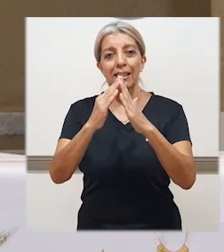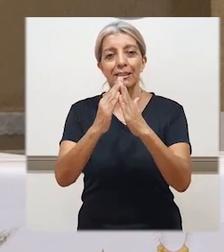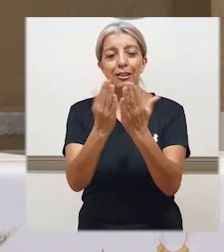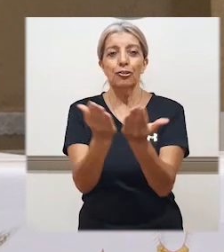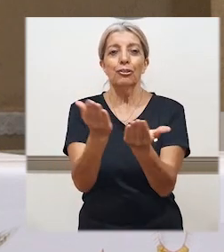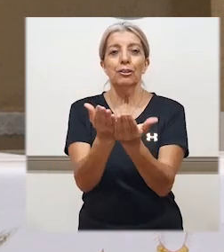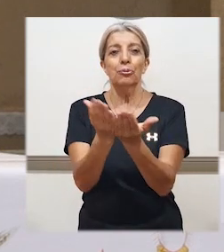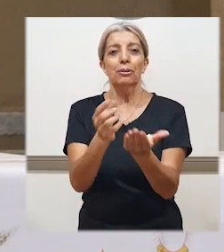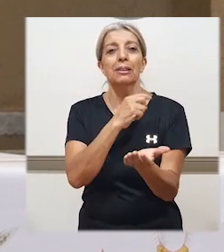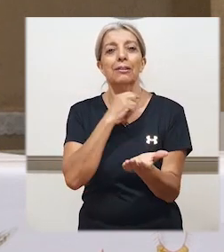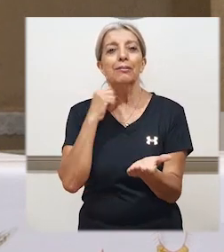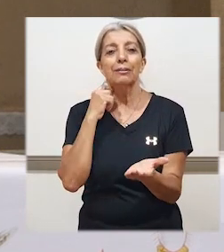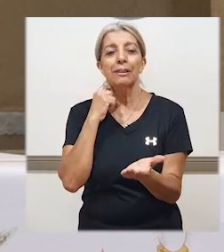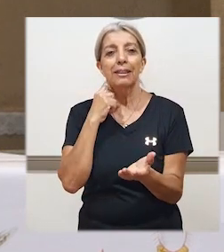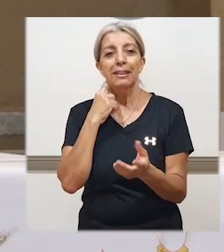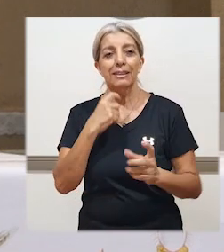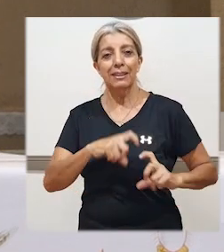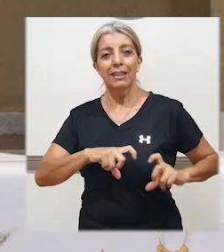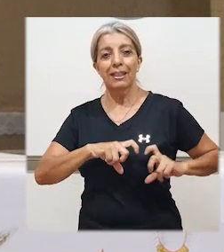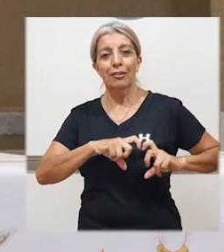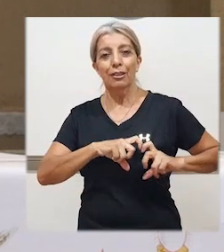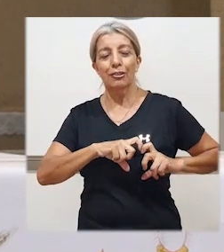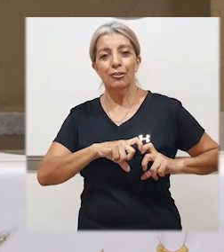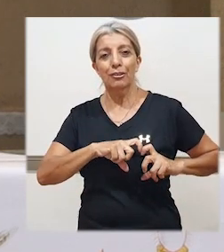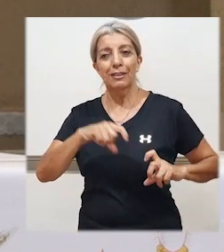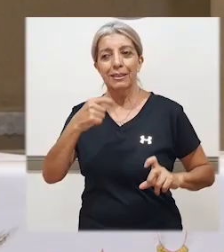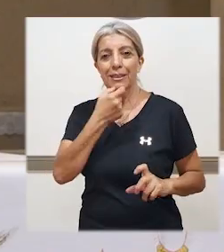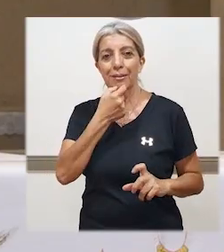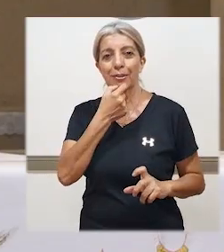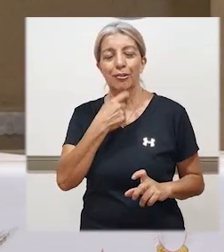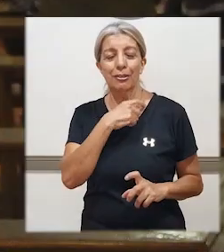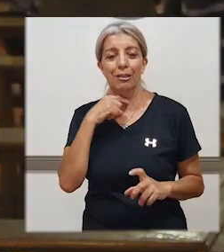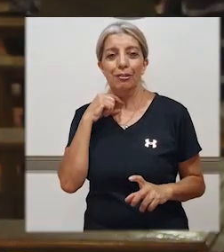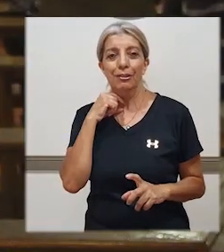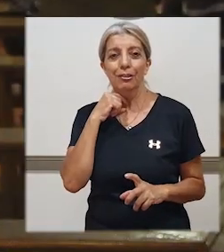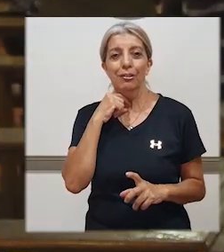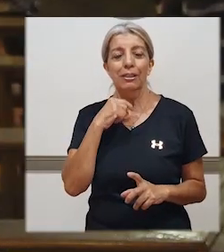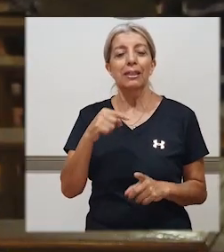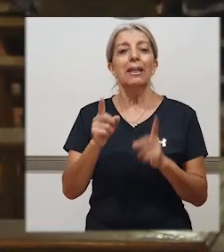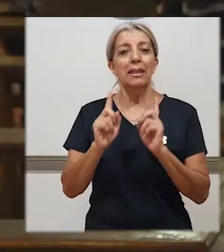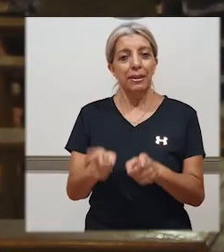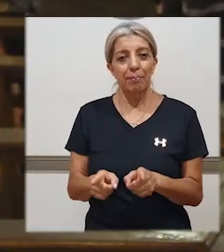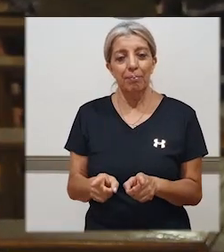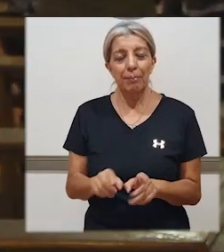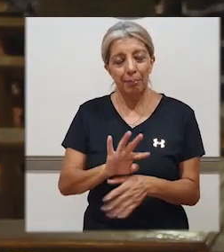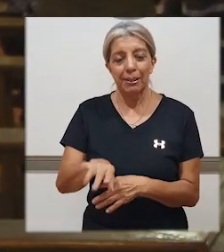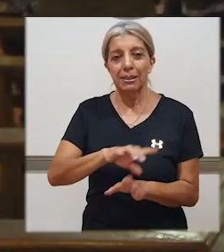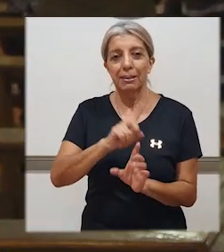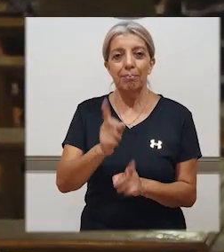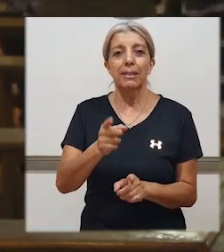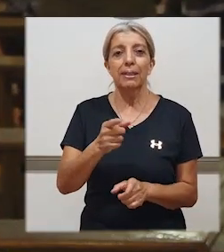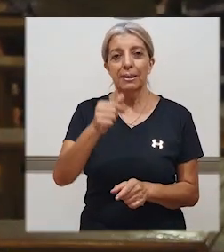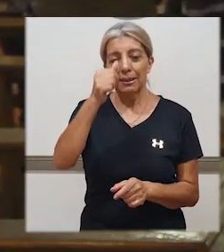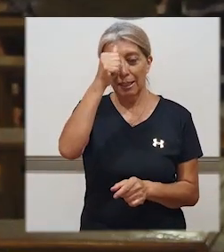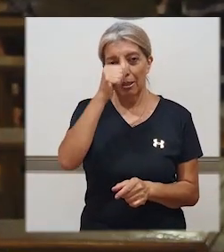lo llamamos, el corazón de la diócesis, en este cuarto domingo de Pascua, el domingo del Buen Pastor. Rezamos especialmente